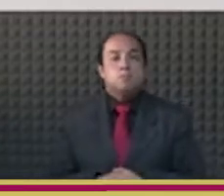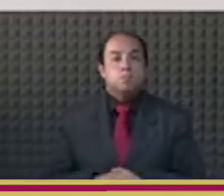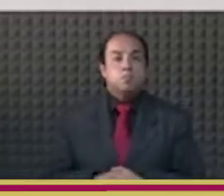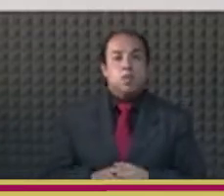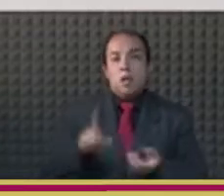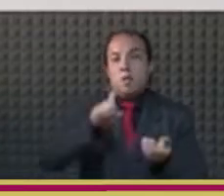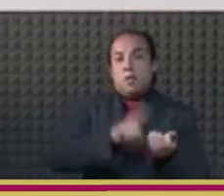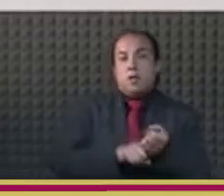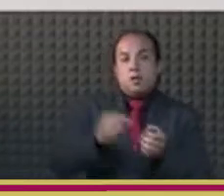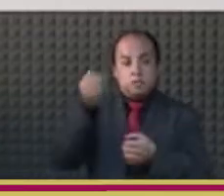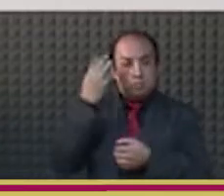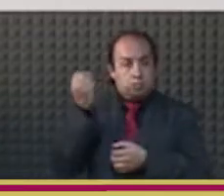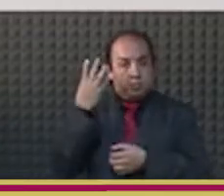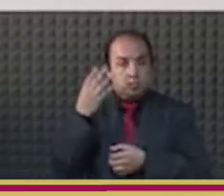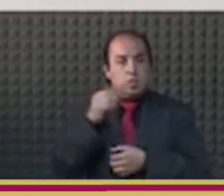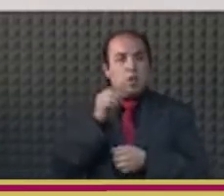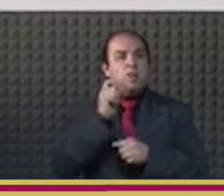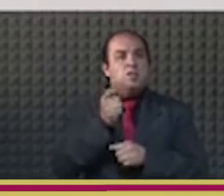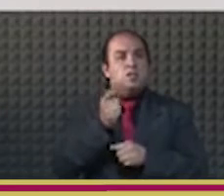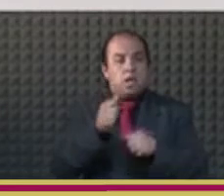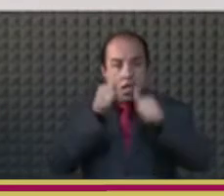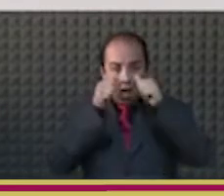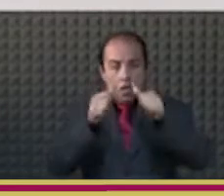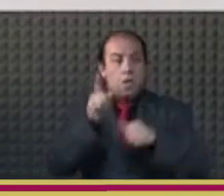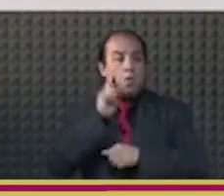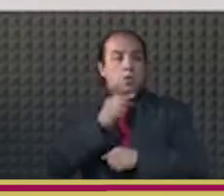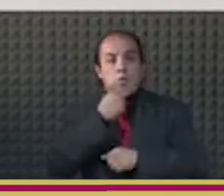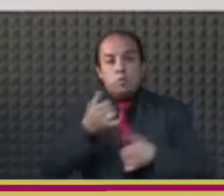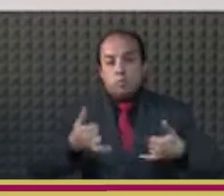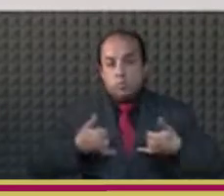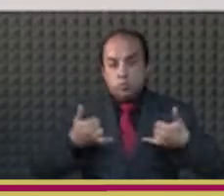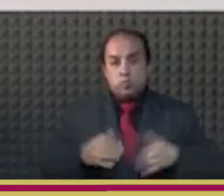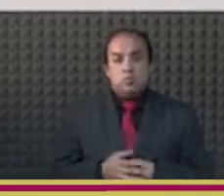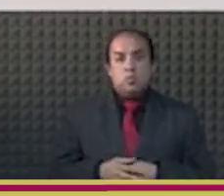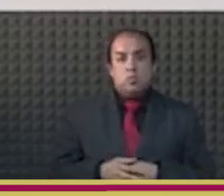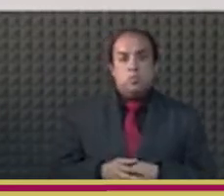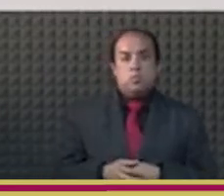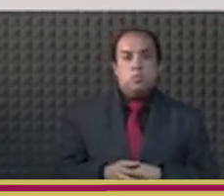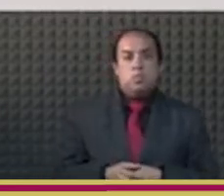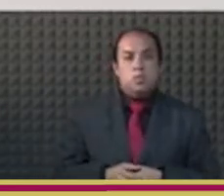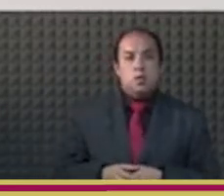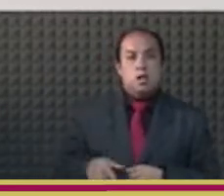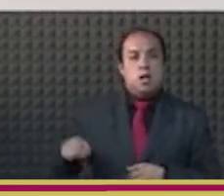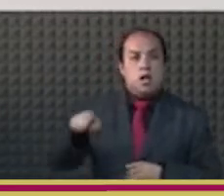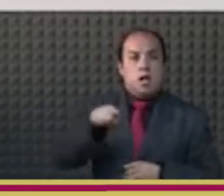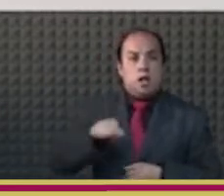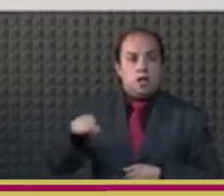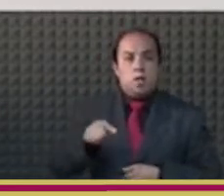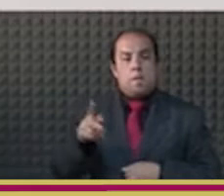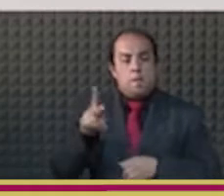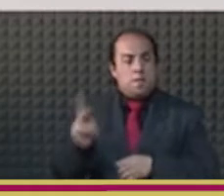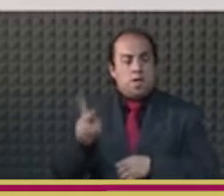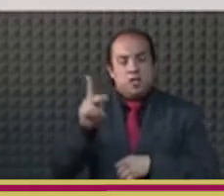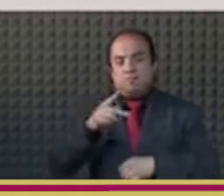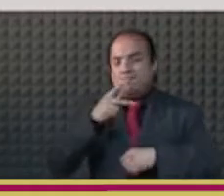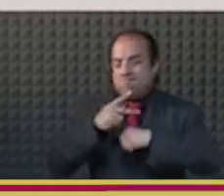de este evento es que se enfoca en la atención a mujeres y hombres jóvenes, quienes, dicho sea de paso, son de las poblaciones más afectadas o